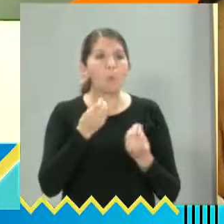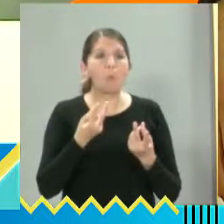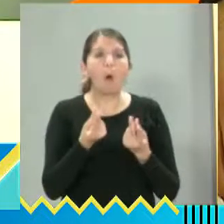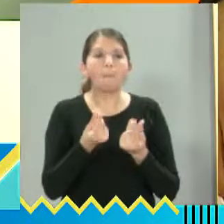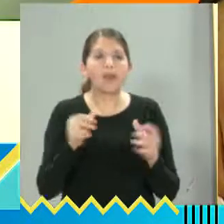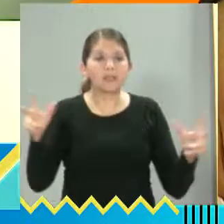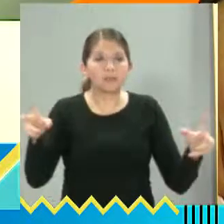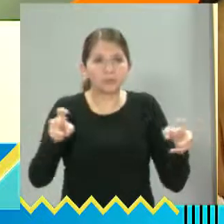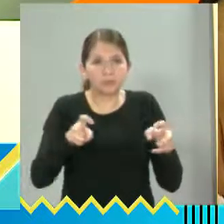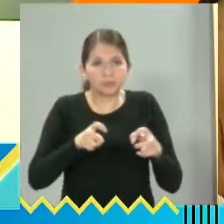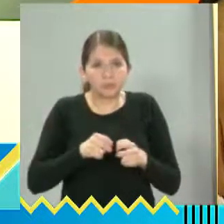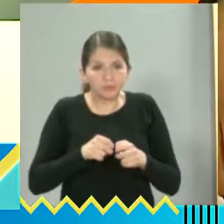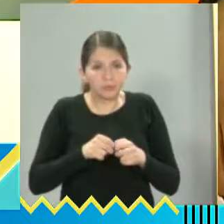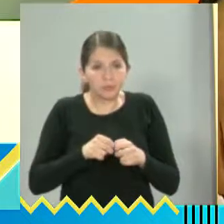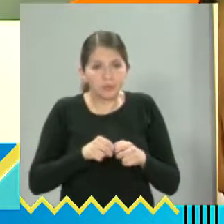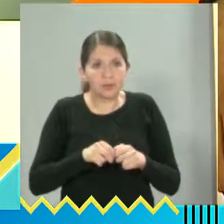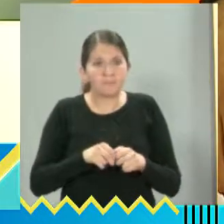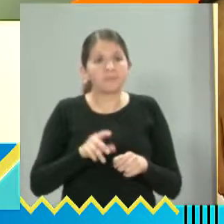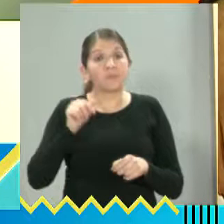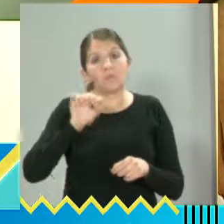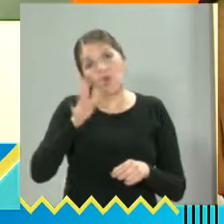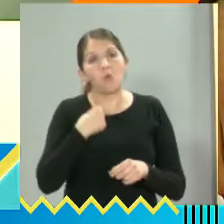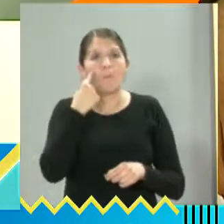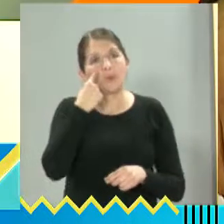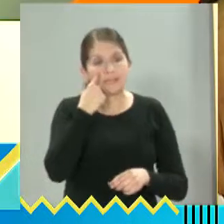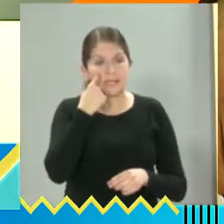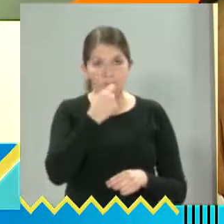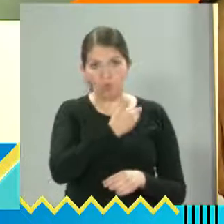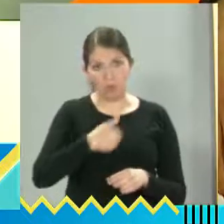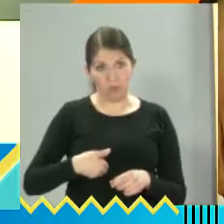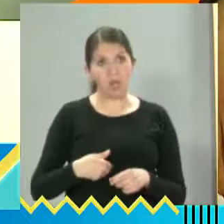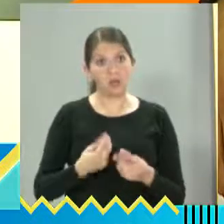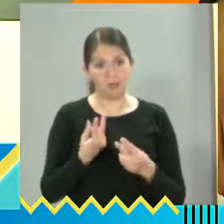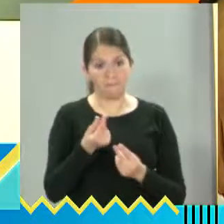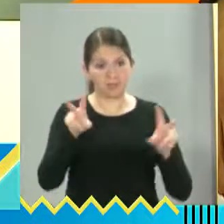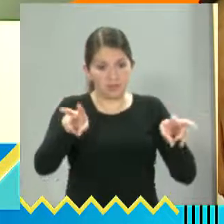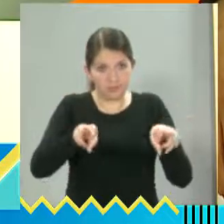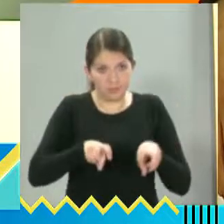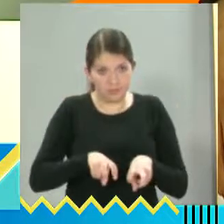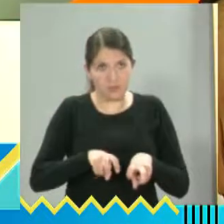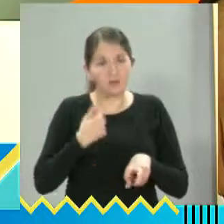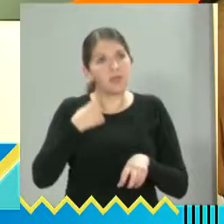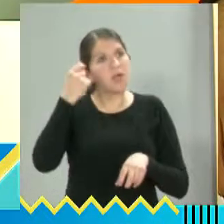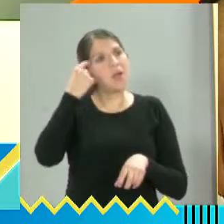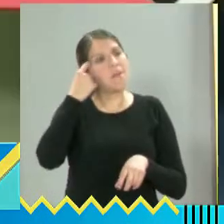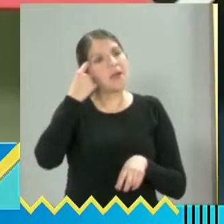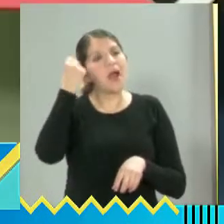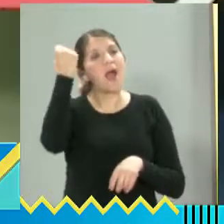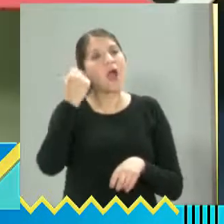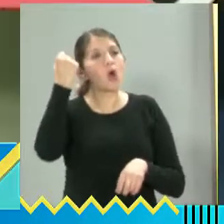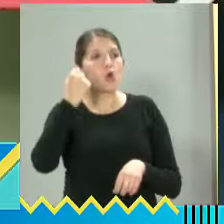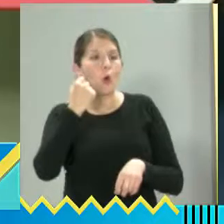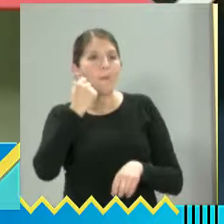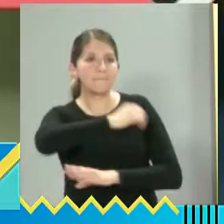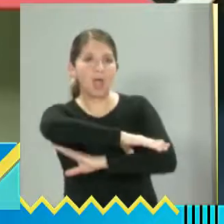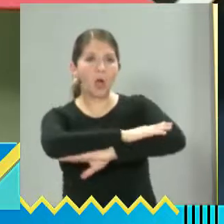Obviamente todo municipio, estado quiere recaudar más. Y se recurrió a esto de economía del comportamiento,